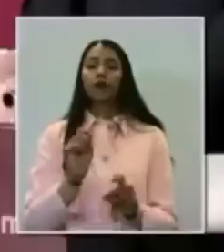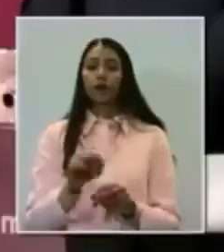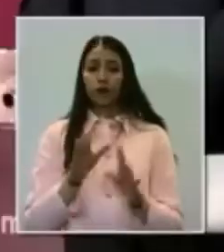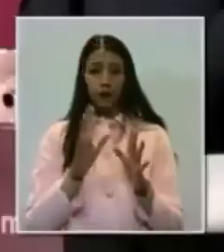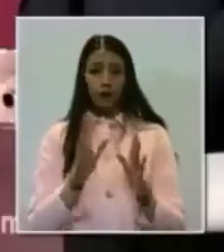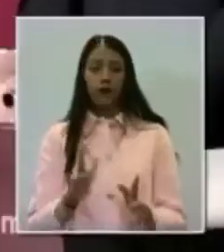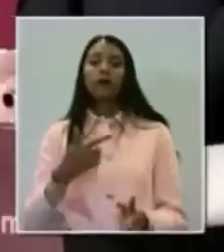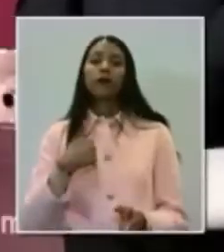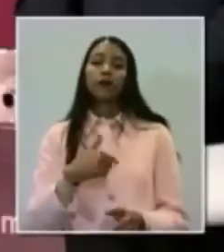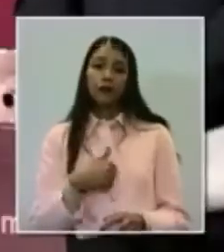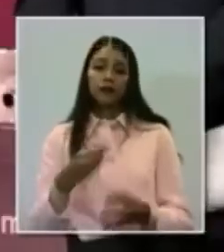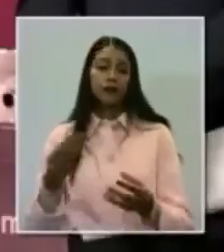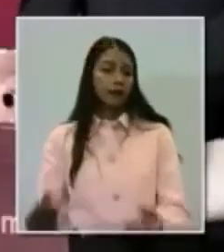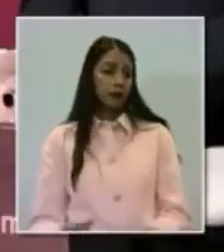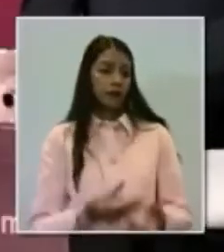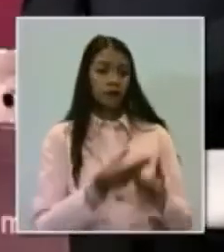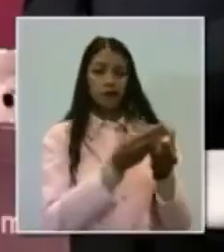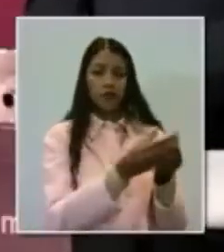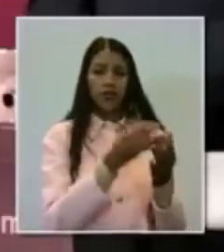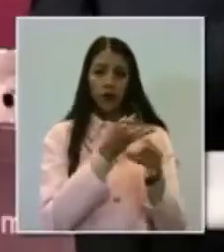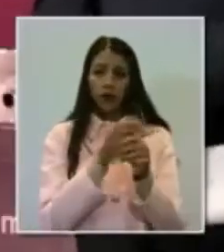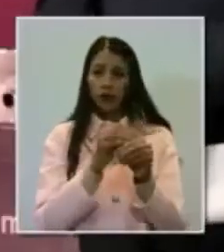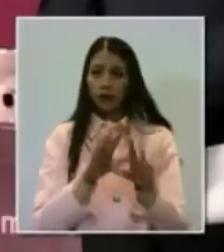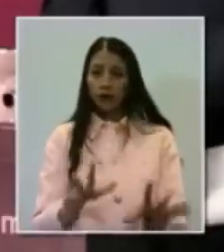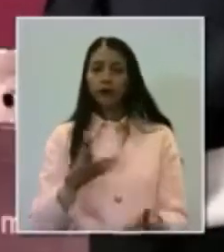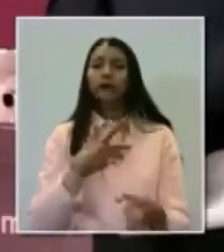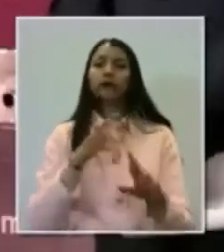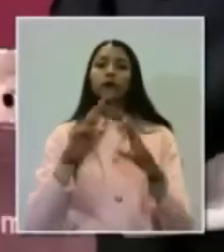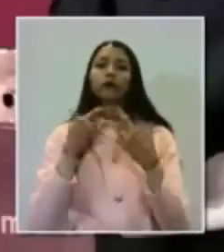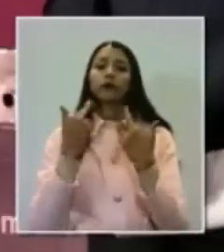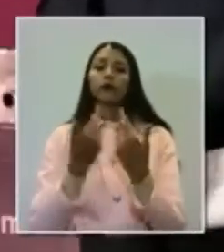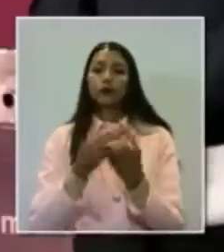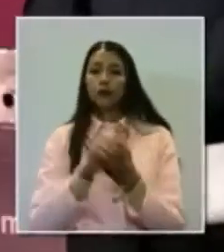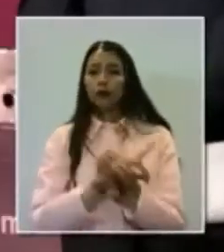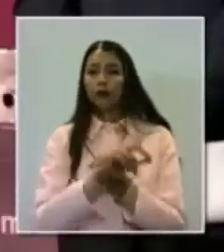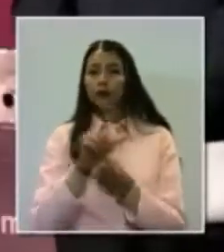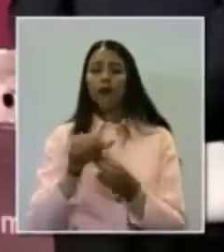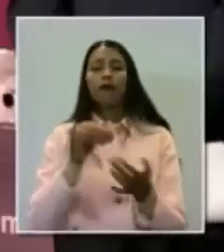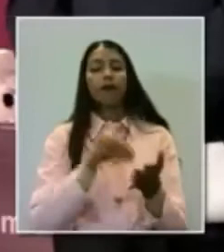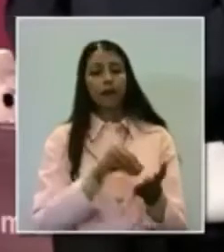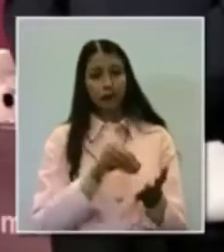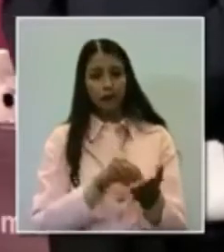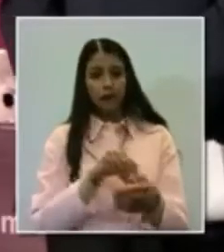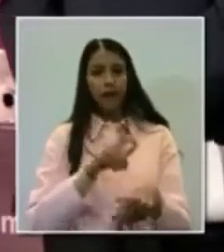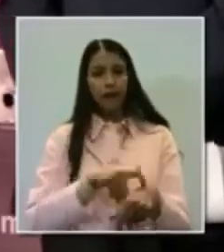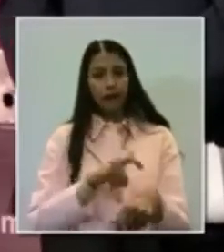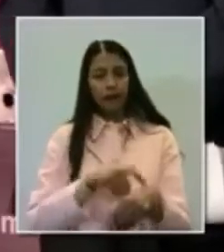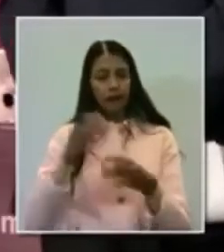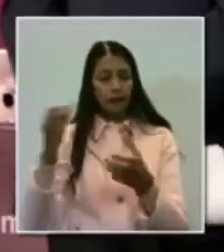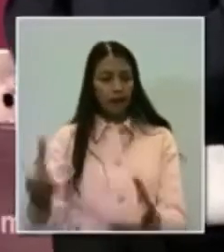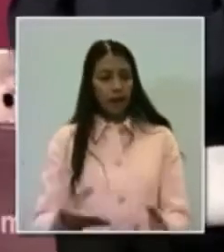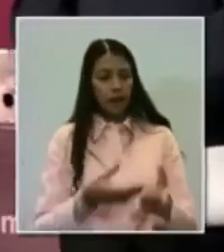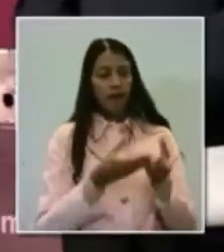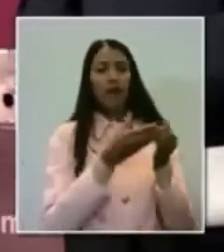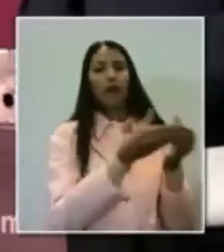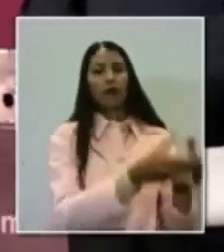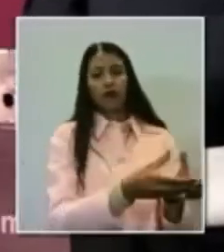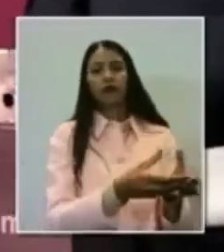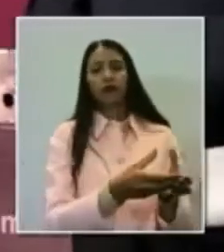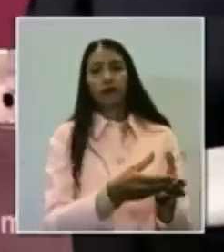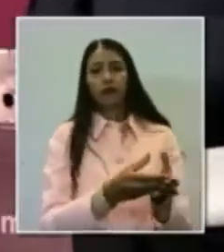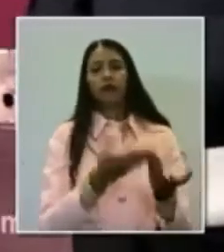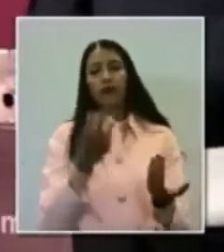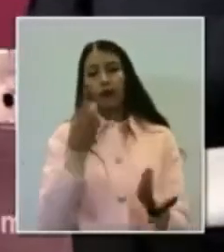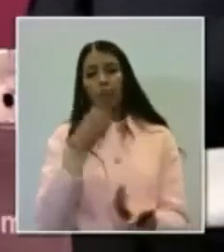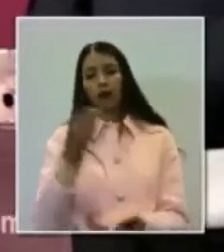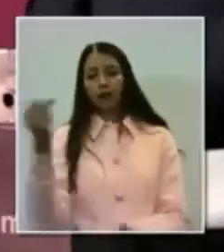sí, ya nosotros hemos estado entregando toda la información, tendremos reuniones en lo posterior, todavía estamos a tiempo del paquete